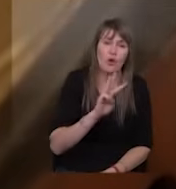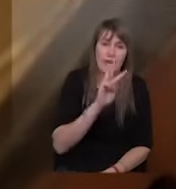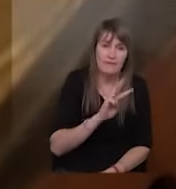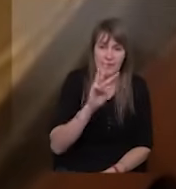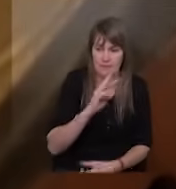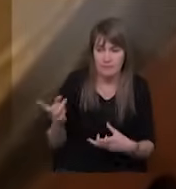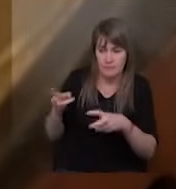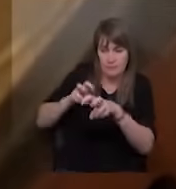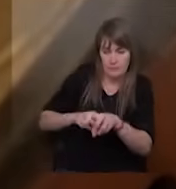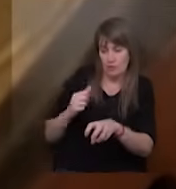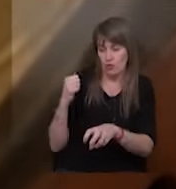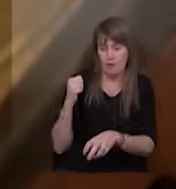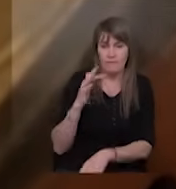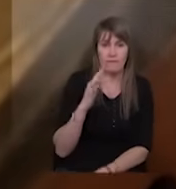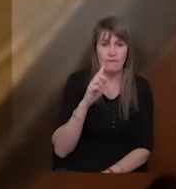Fleita.